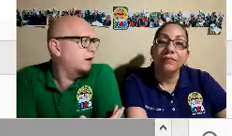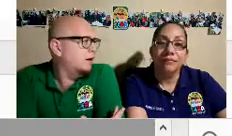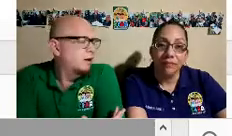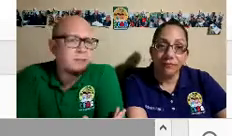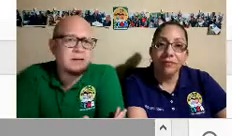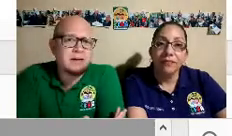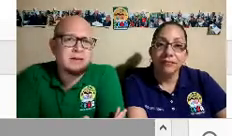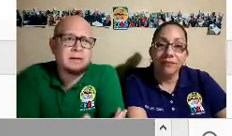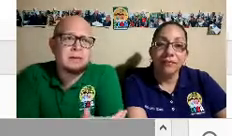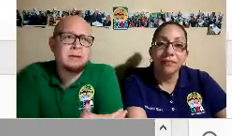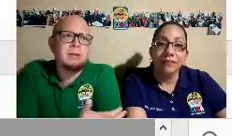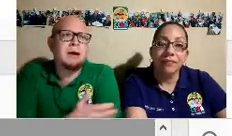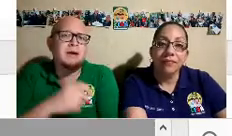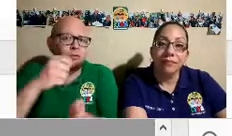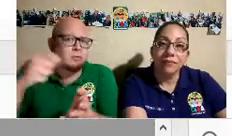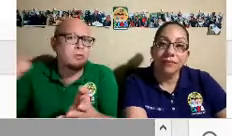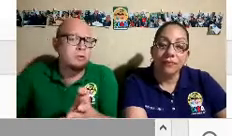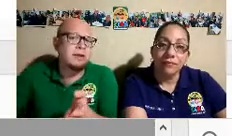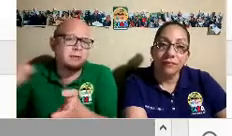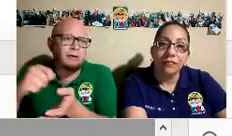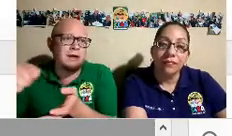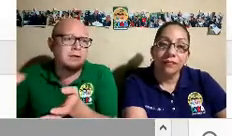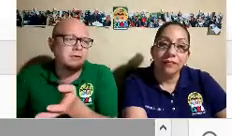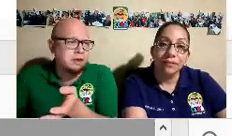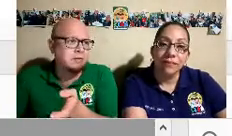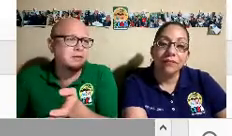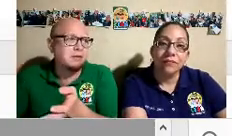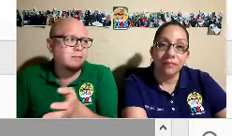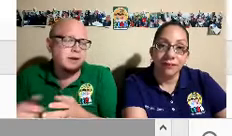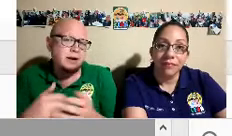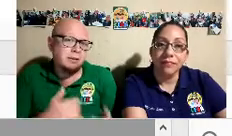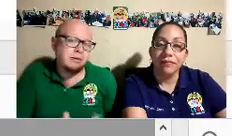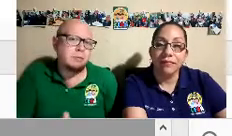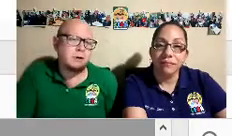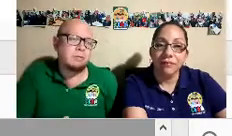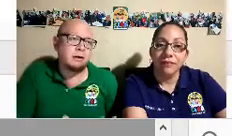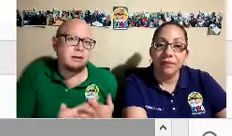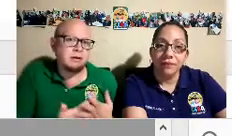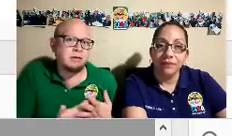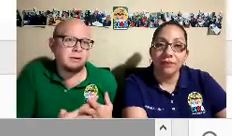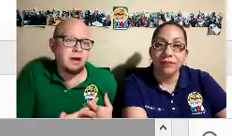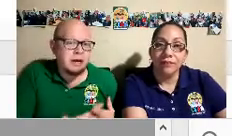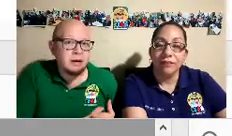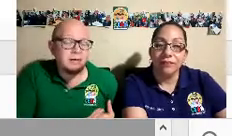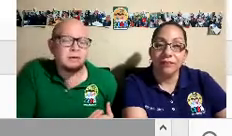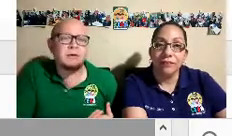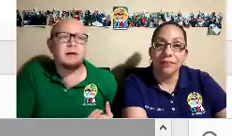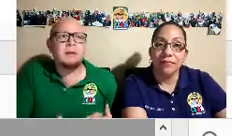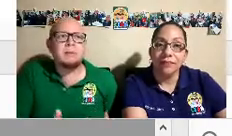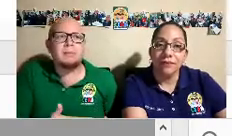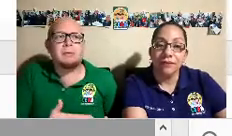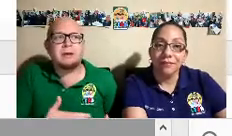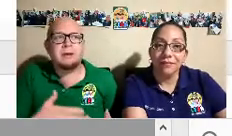verbal, un mensaje a través de manera verbal y tú como padre de familia lo escribes. Él va a ser muy bueno porque te va a servir a él, le va a